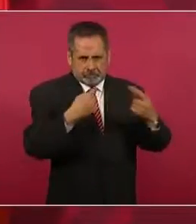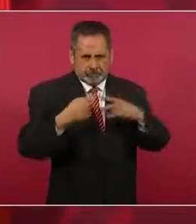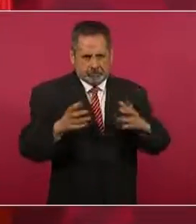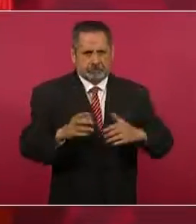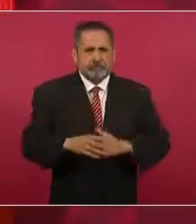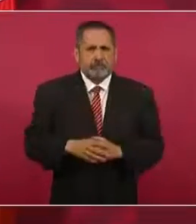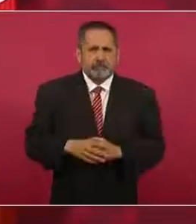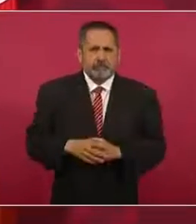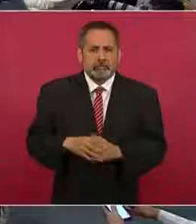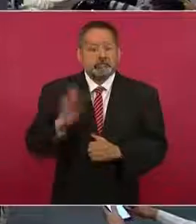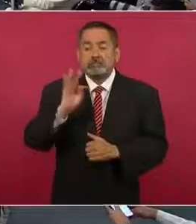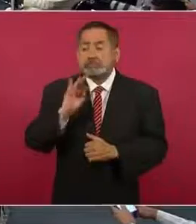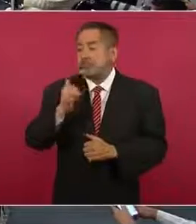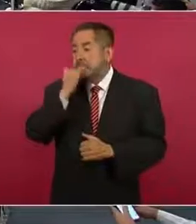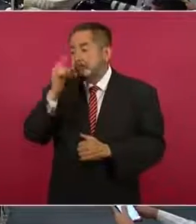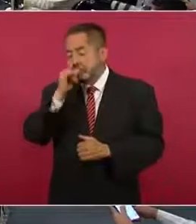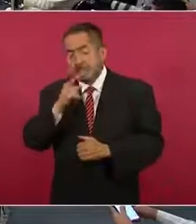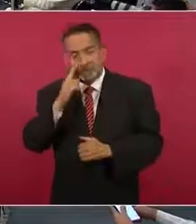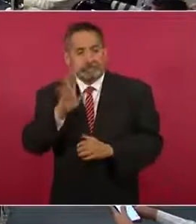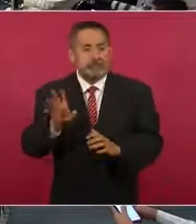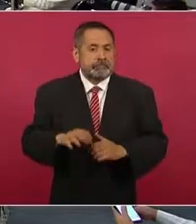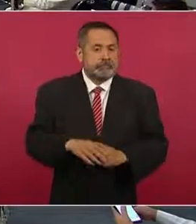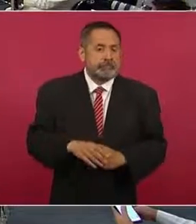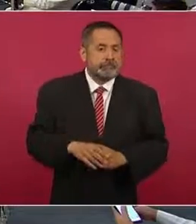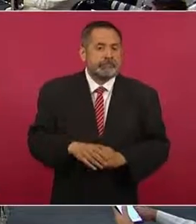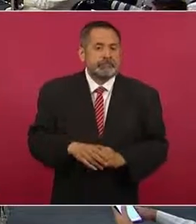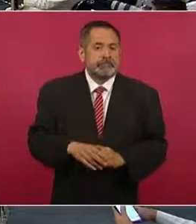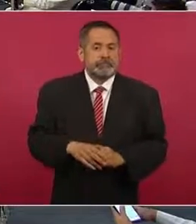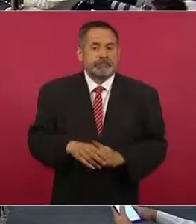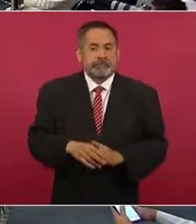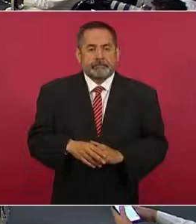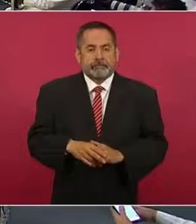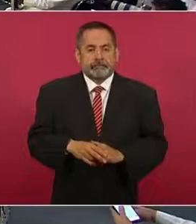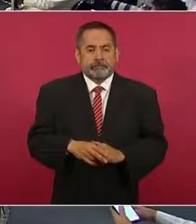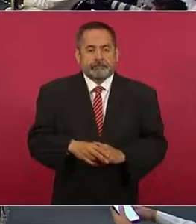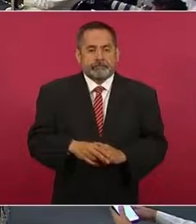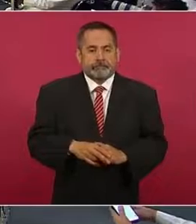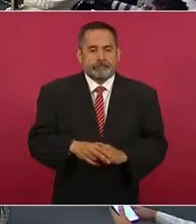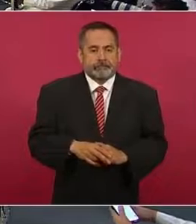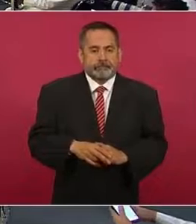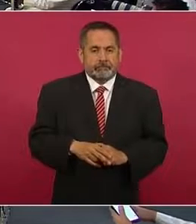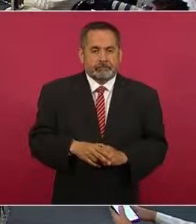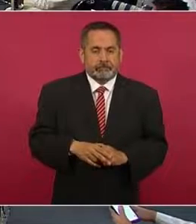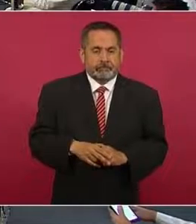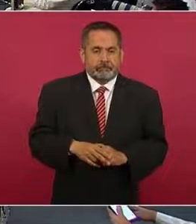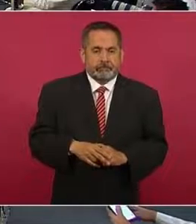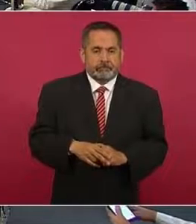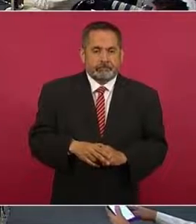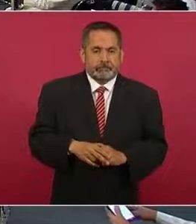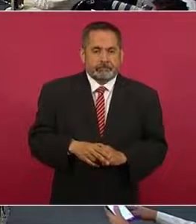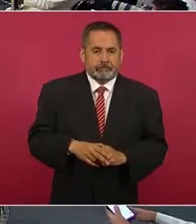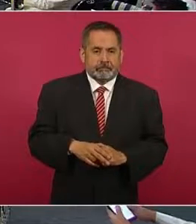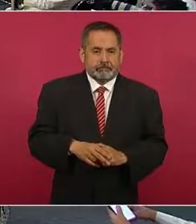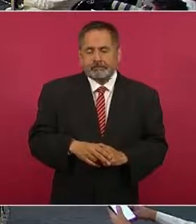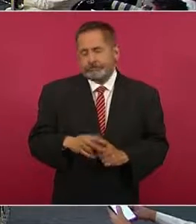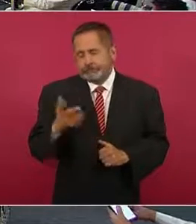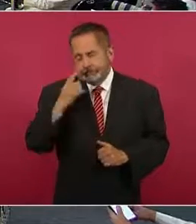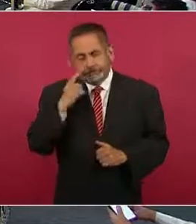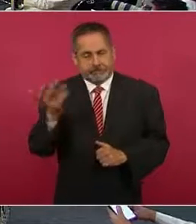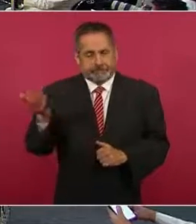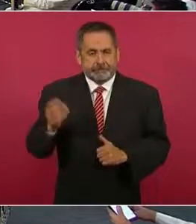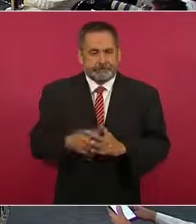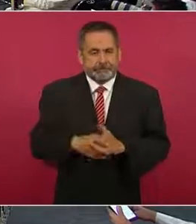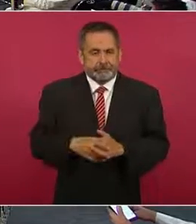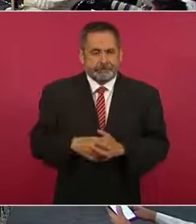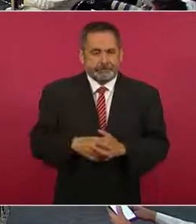En una vez me equivoco. Ah, este es el